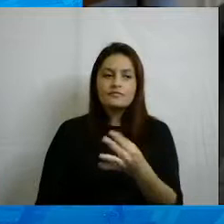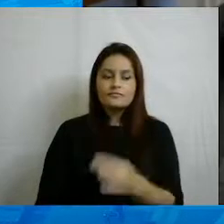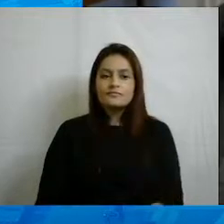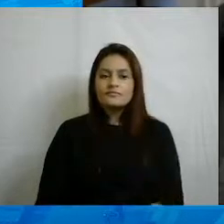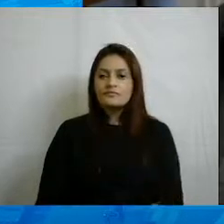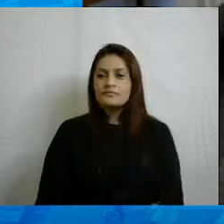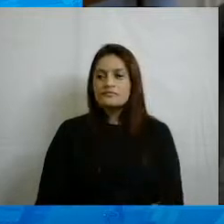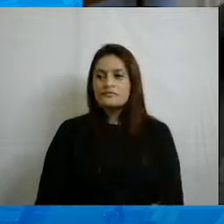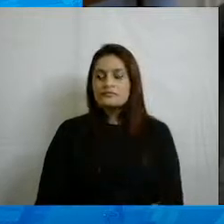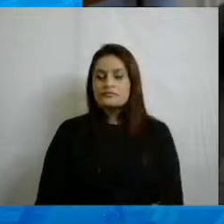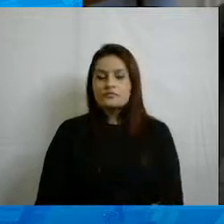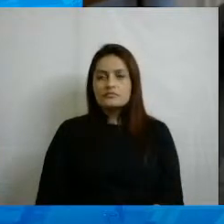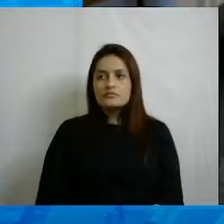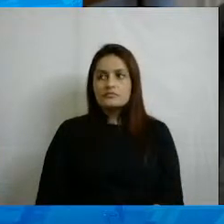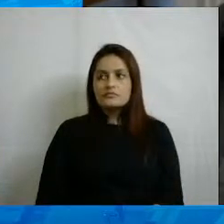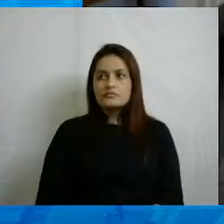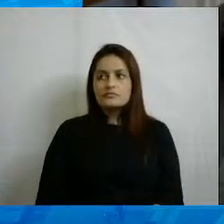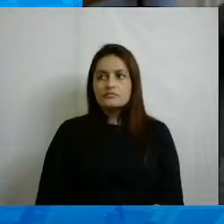Porque